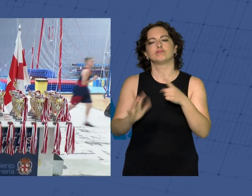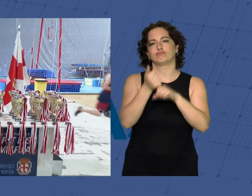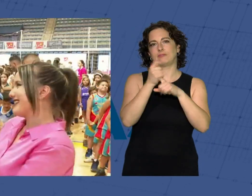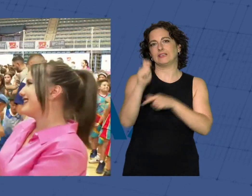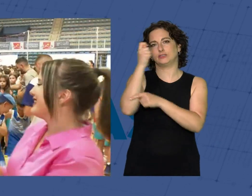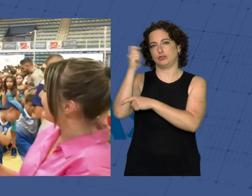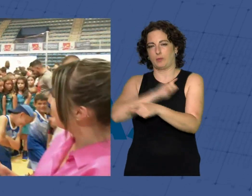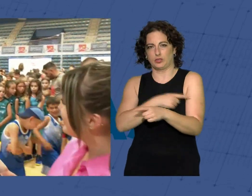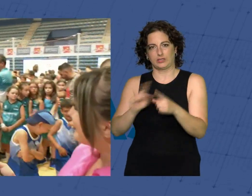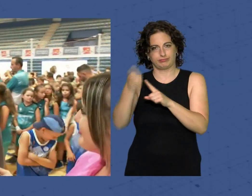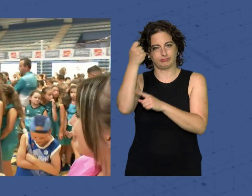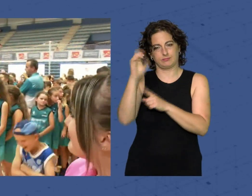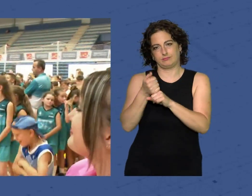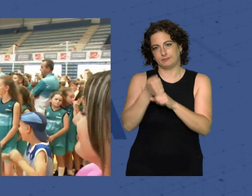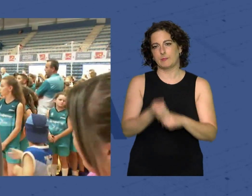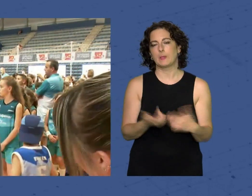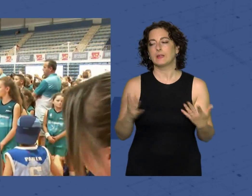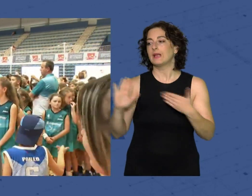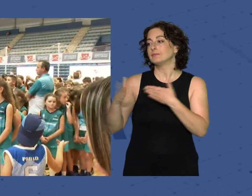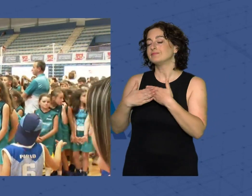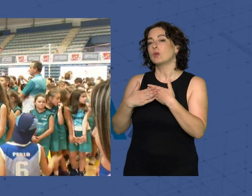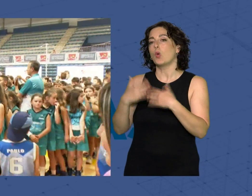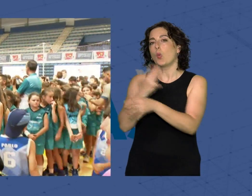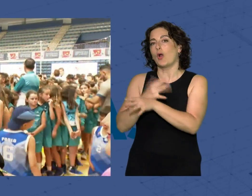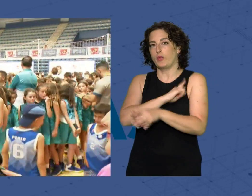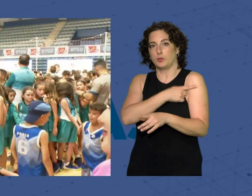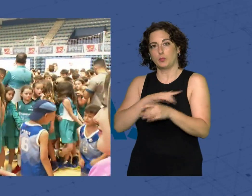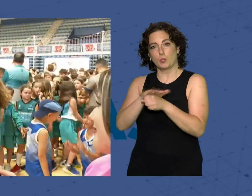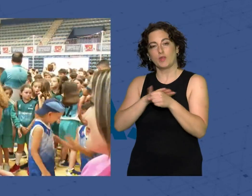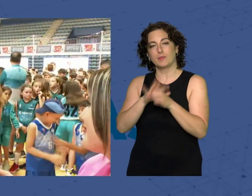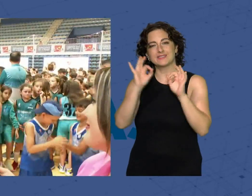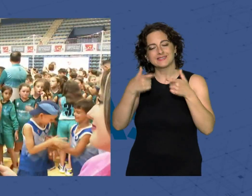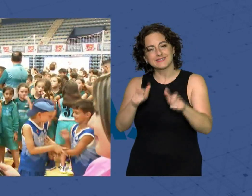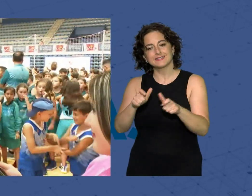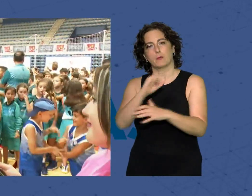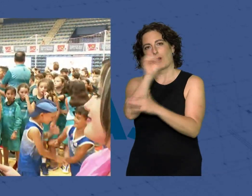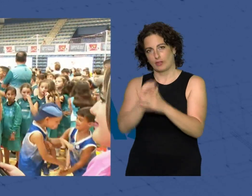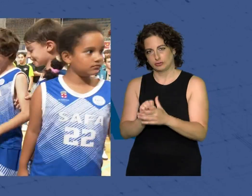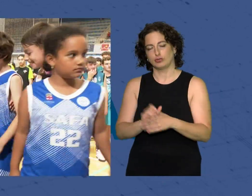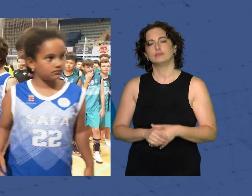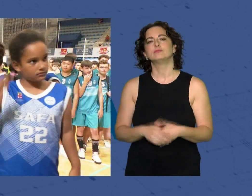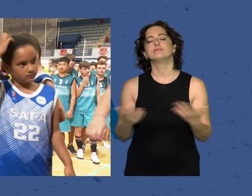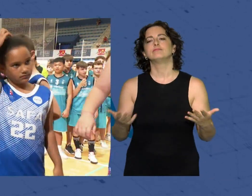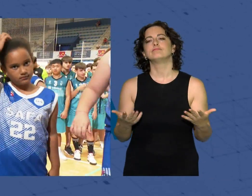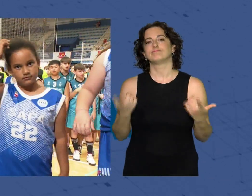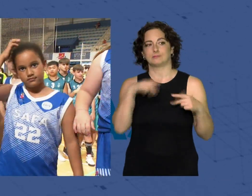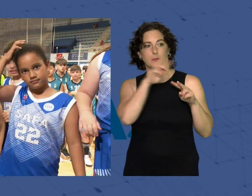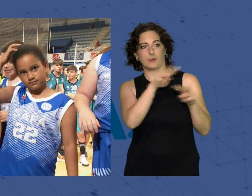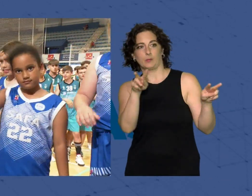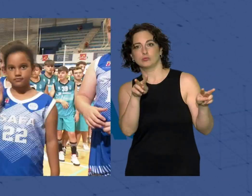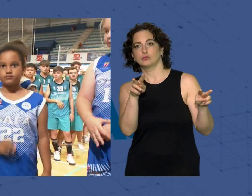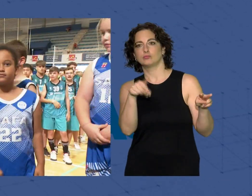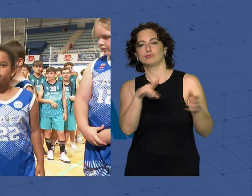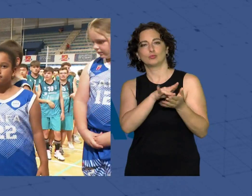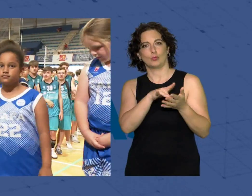deportivos Estamos clausurando los Juegos Deportivos Municipales de la disciplina deportiva de baloncesto y como estamos viendo pues hoy se está